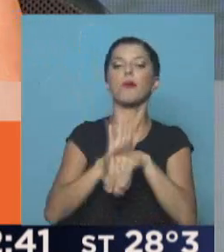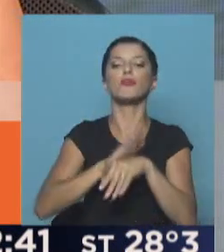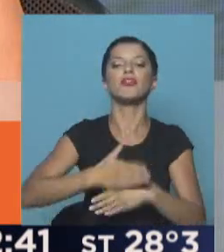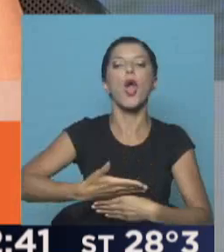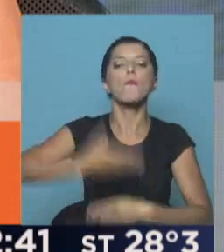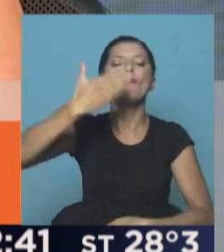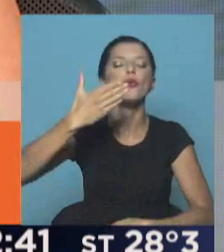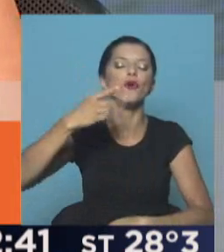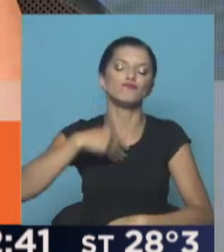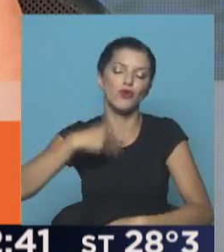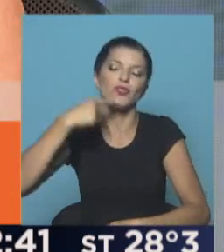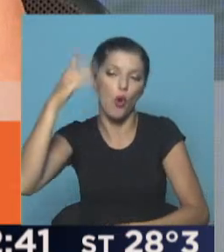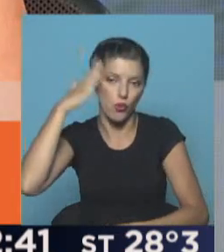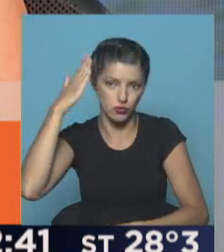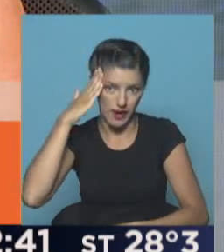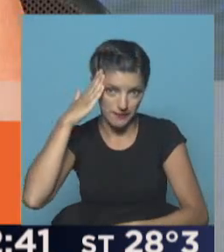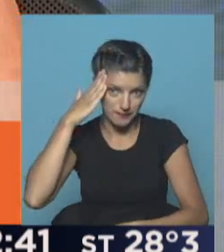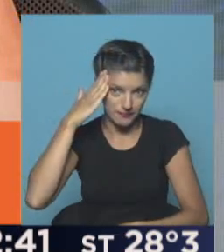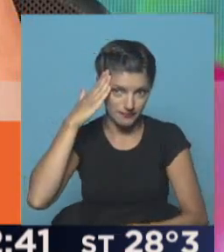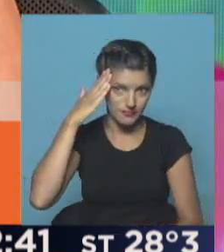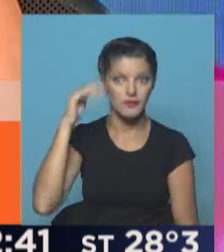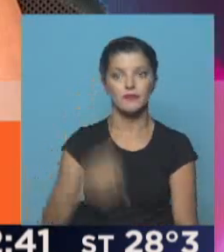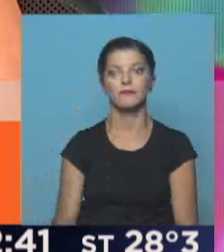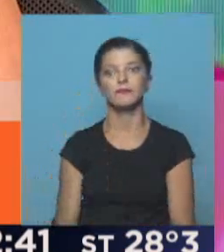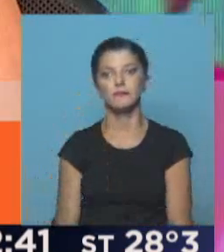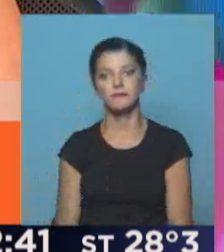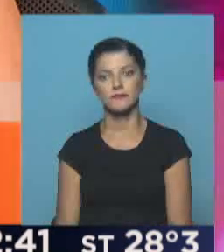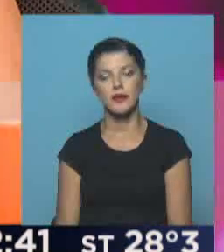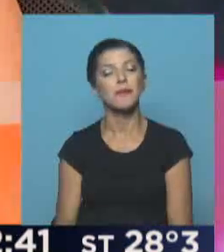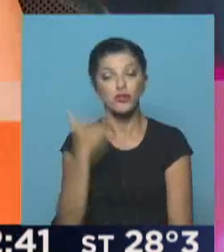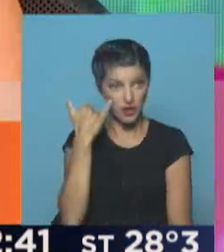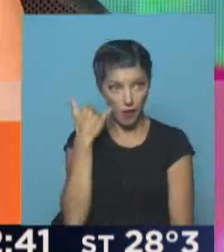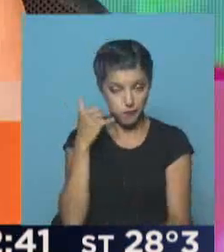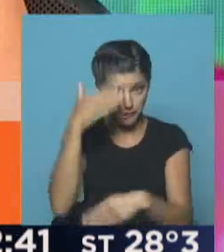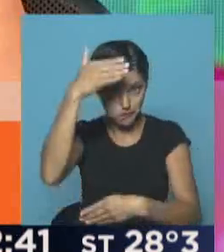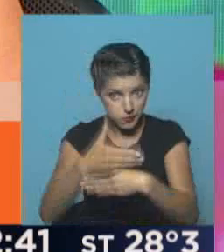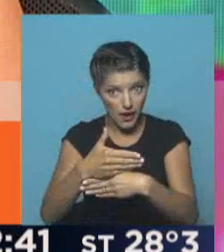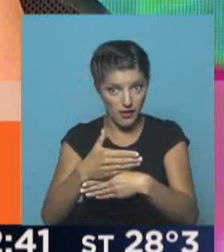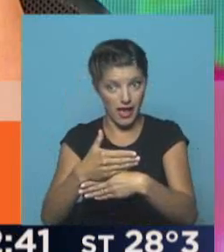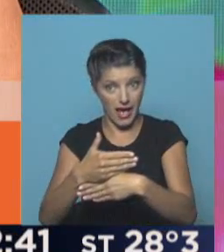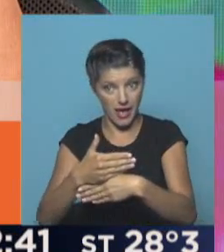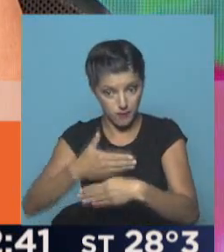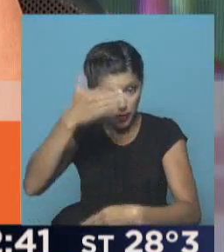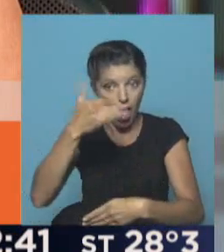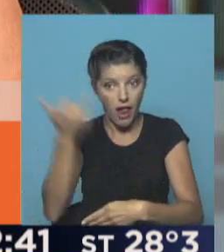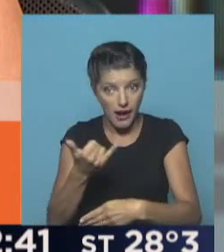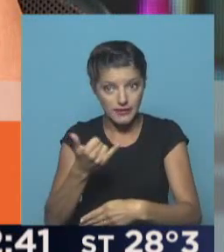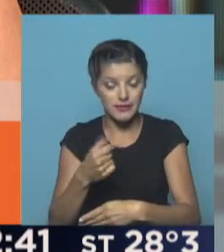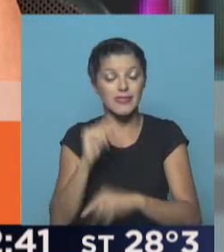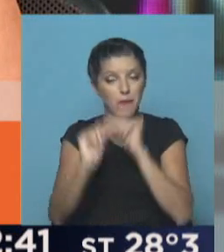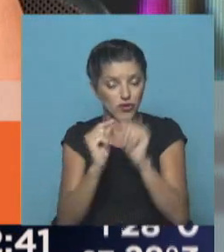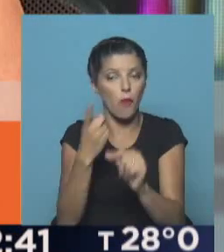muro que quiere construir, el muro físico de Donald Trump es totalmente inviable, pero ya hay un muro cultural muy grave que se nota cada vez más